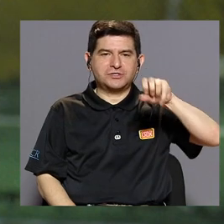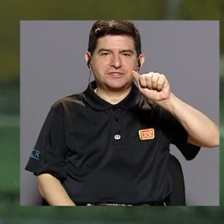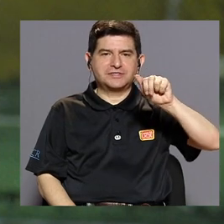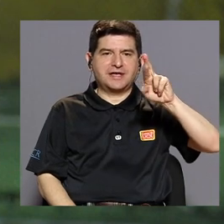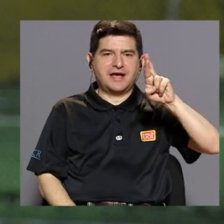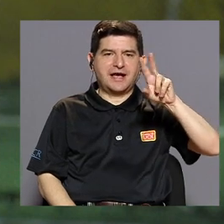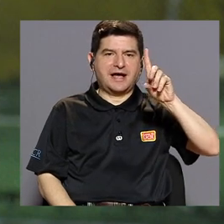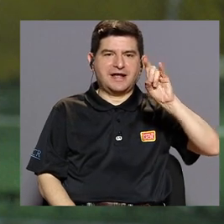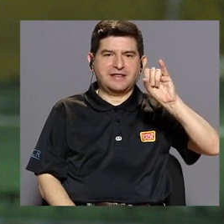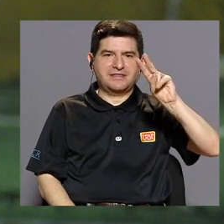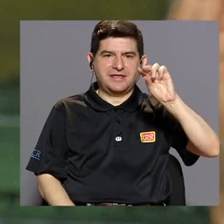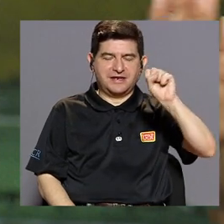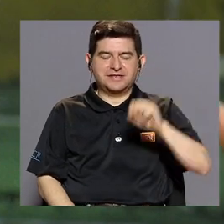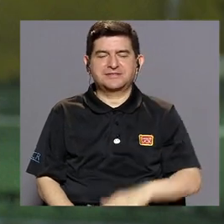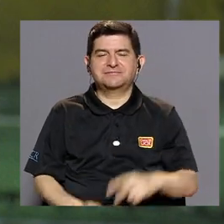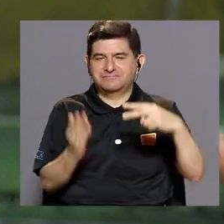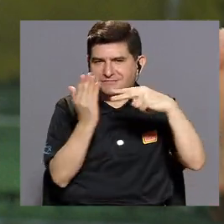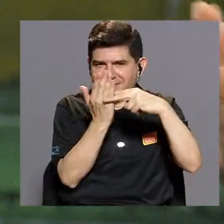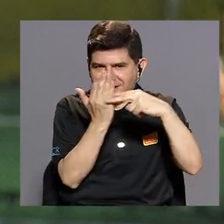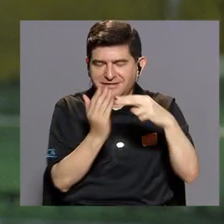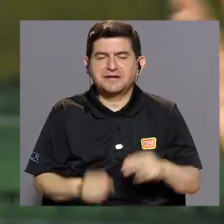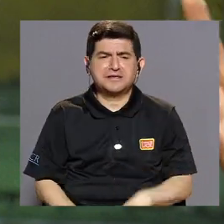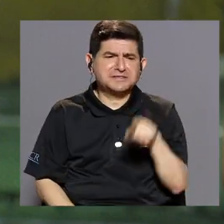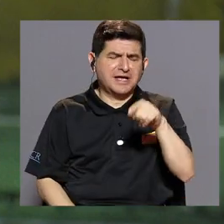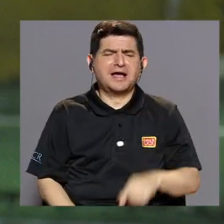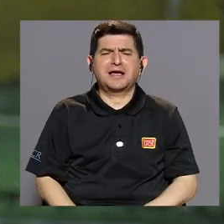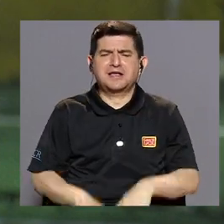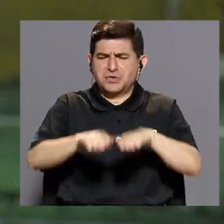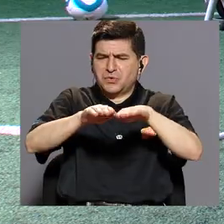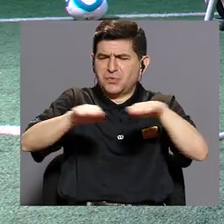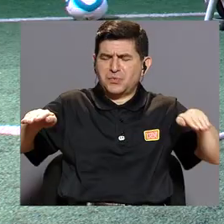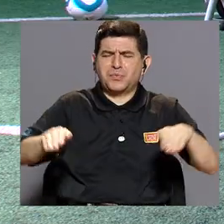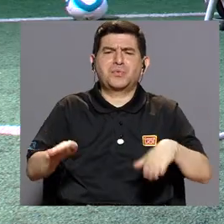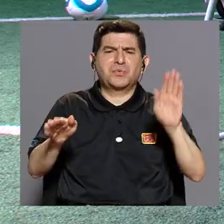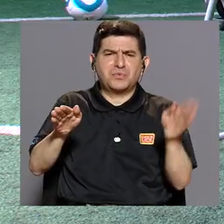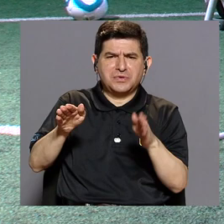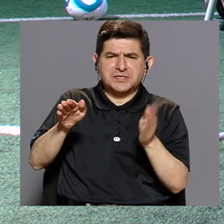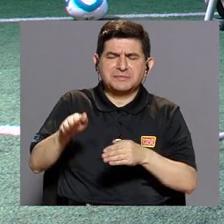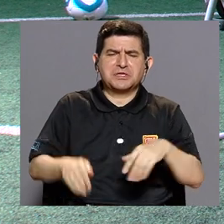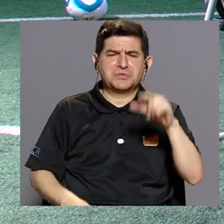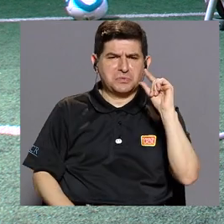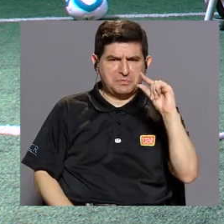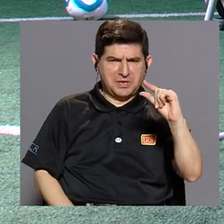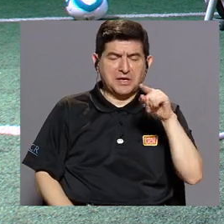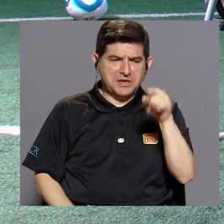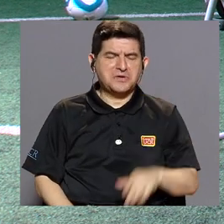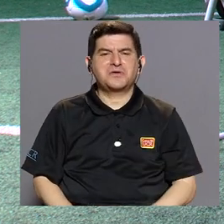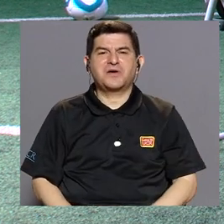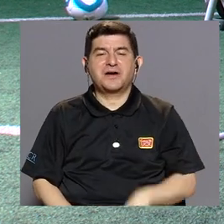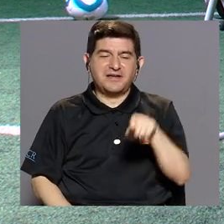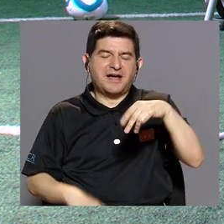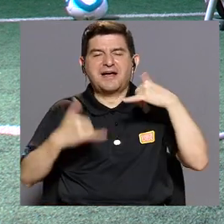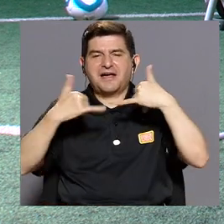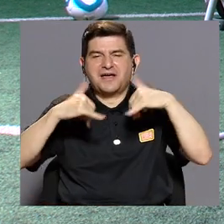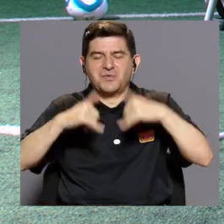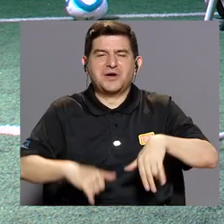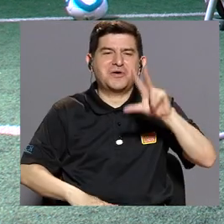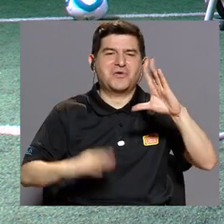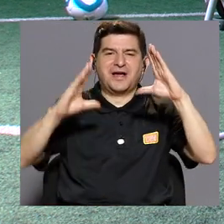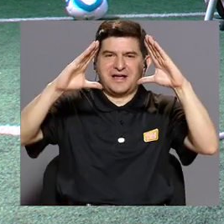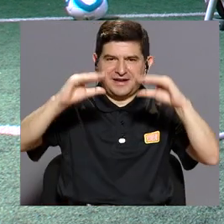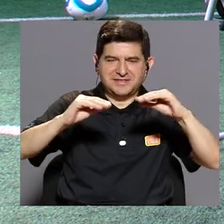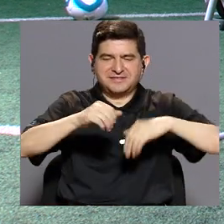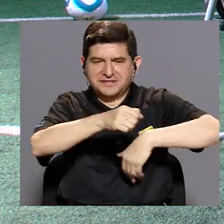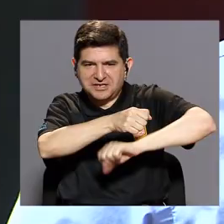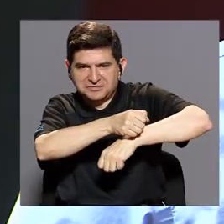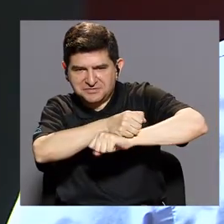Y pues ahí había un planché de cemento, ¿verdad? Pequeño. Y pues se daba, ¿verdad? La famosa mejenga a las 3 de la